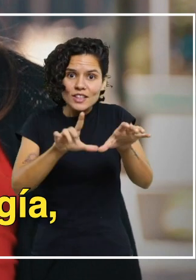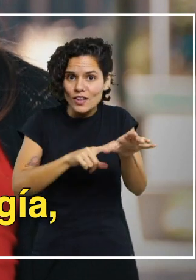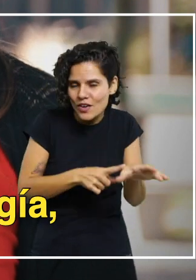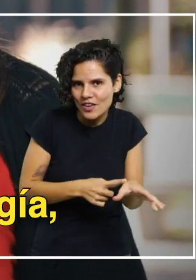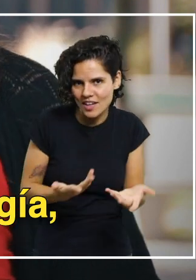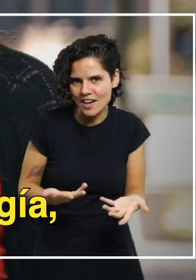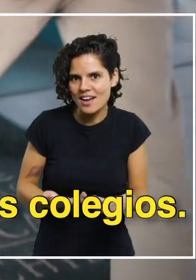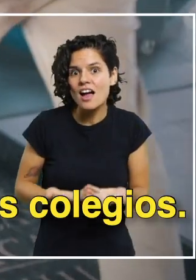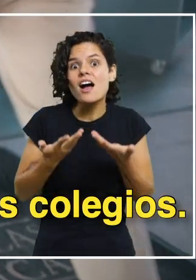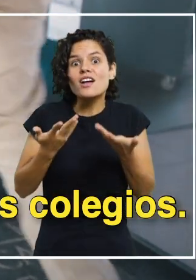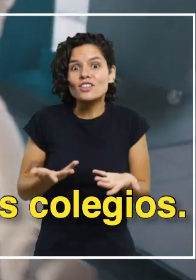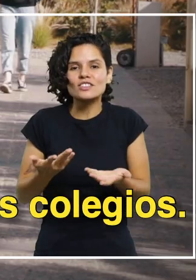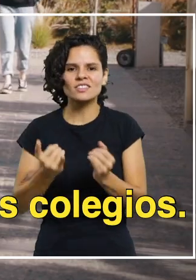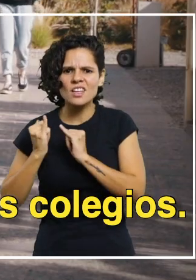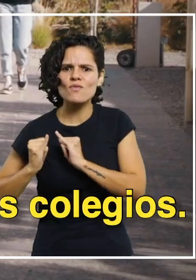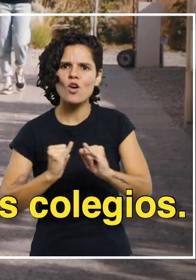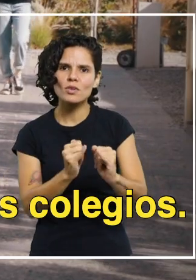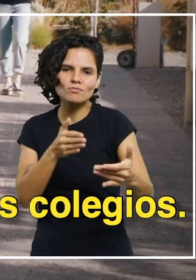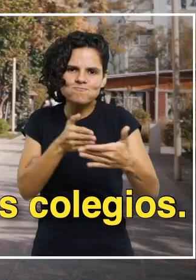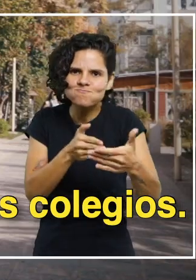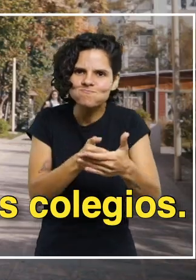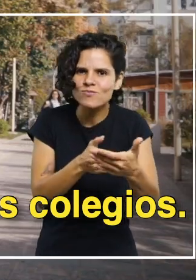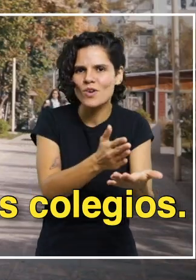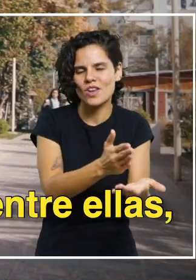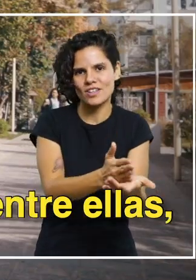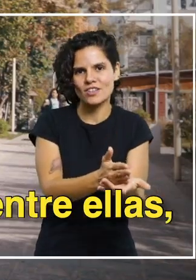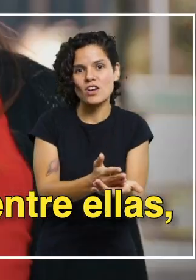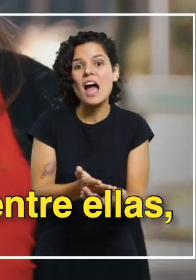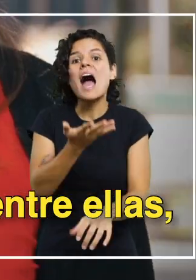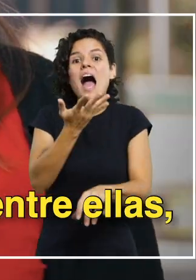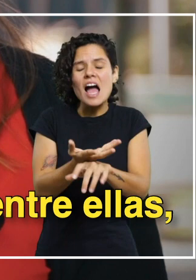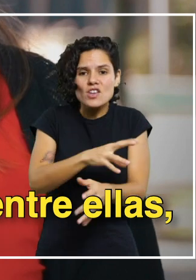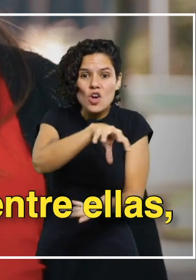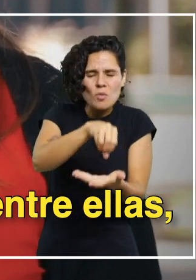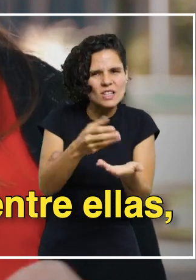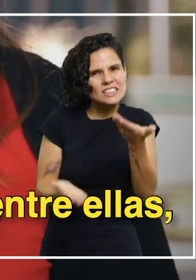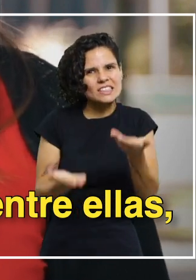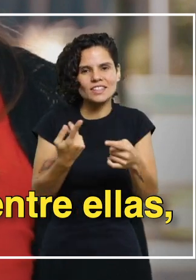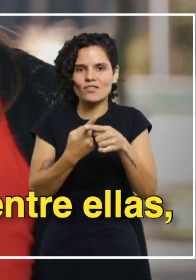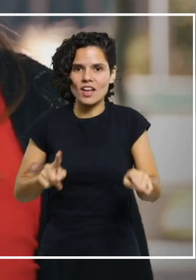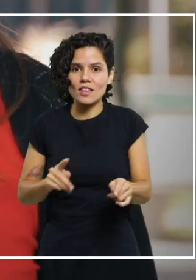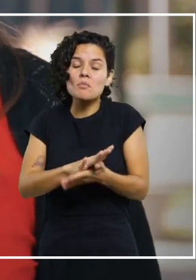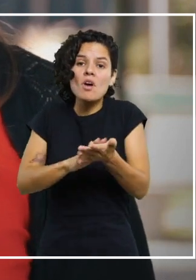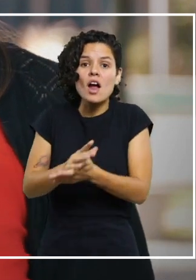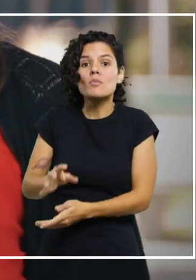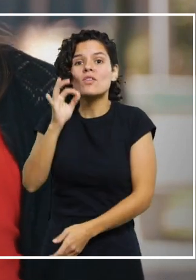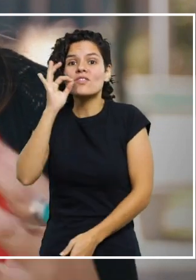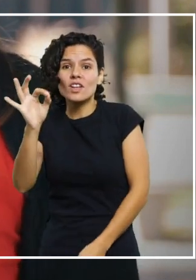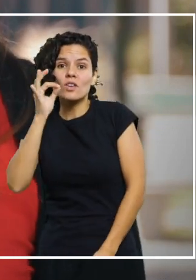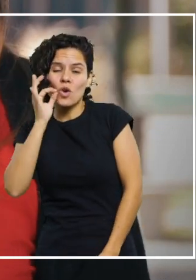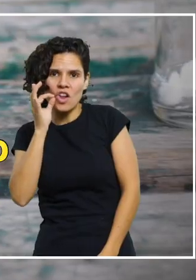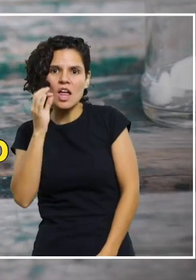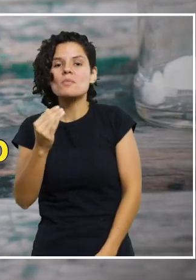la ciencia y la tecnología, esta información no estaba llegando hasta los colegios. Tenemos comunas con bastante disimilitud entre ellas, por ejemplo Las